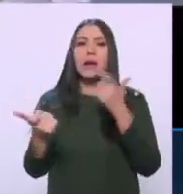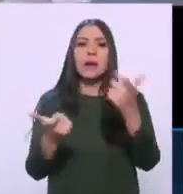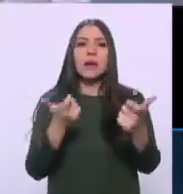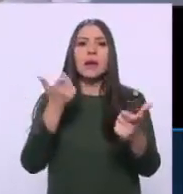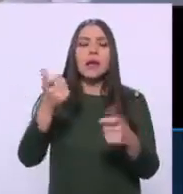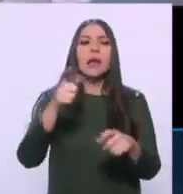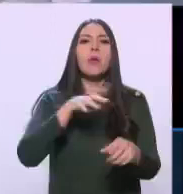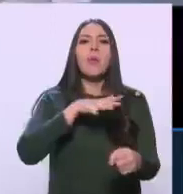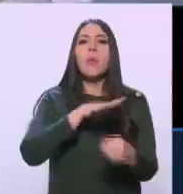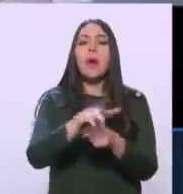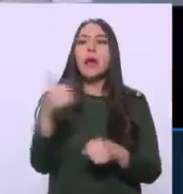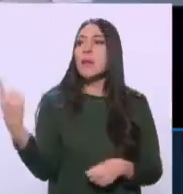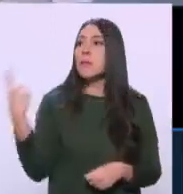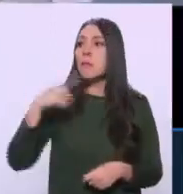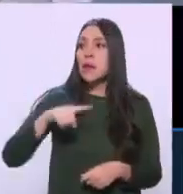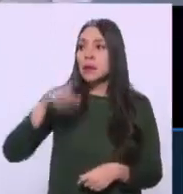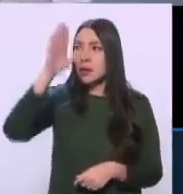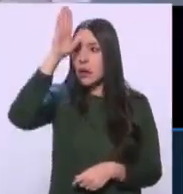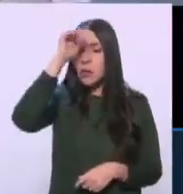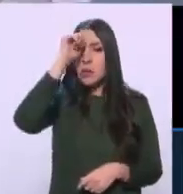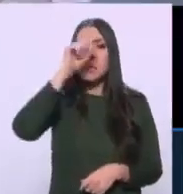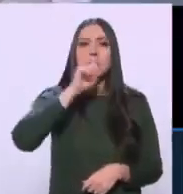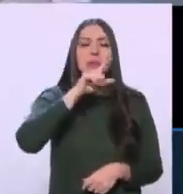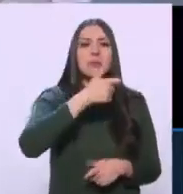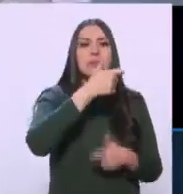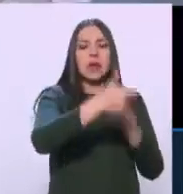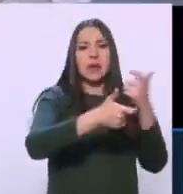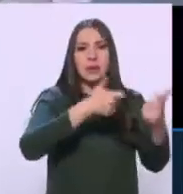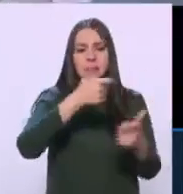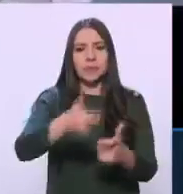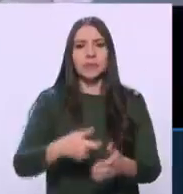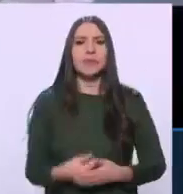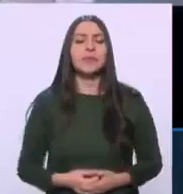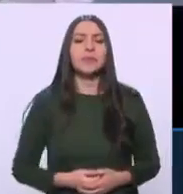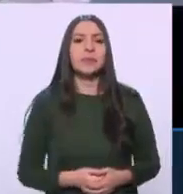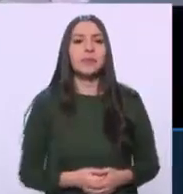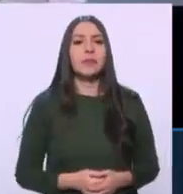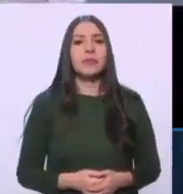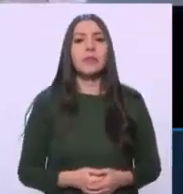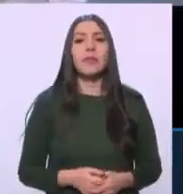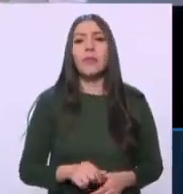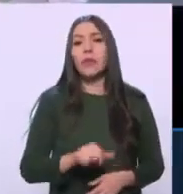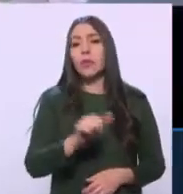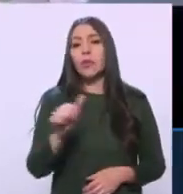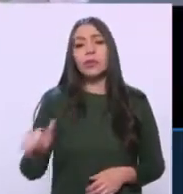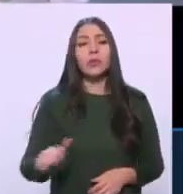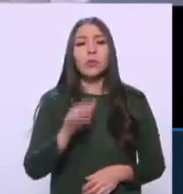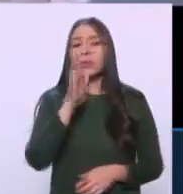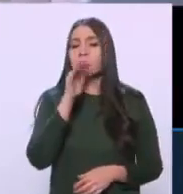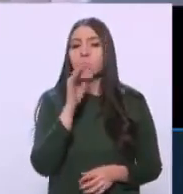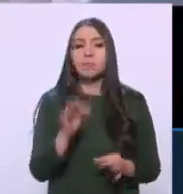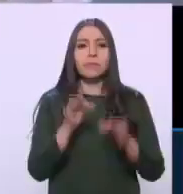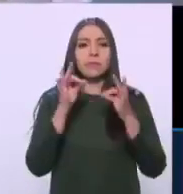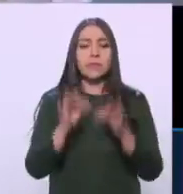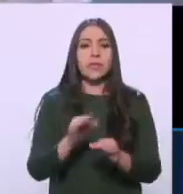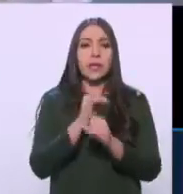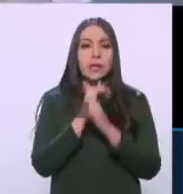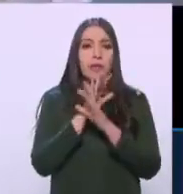a los cuales se les mandata. Generalmente quienes no pueden de alguna manera garantizar la información directa son las